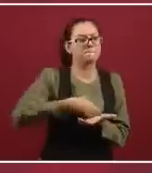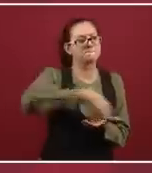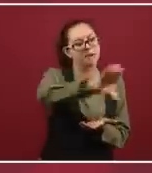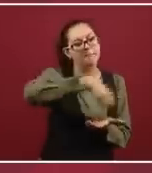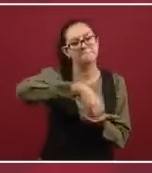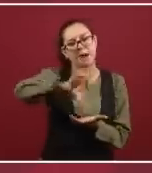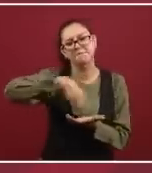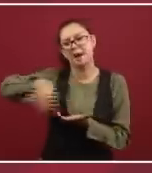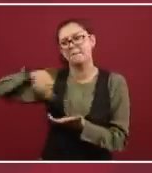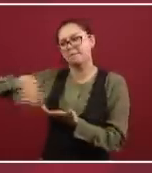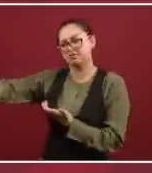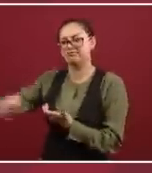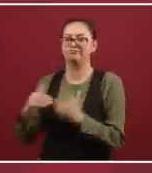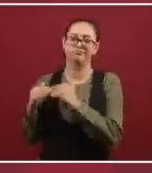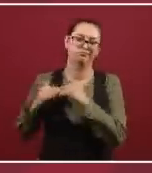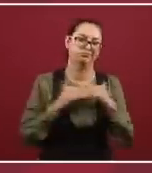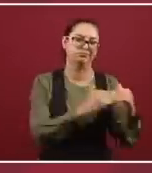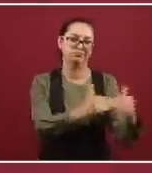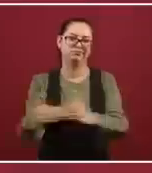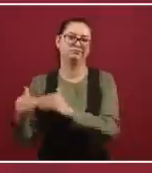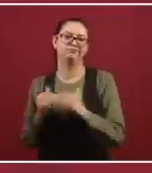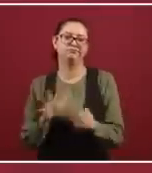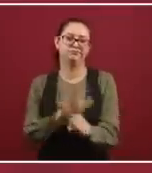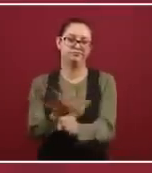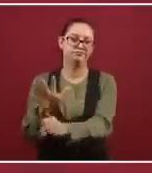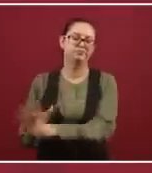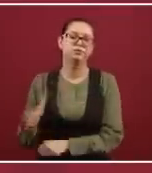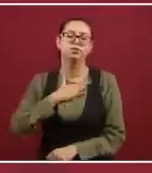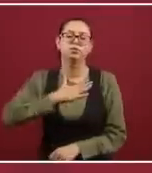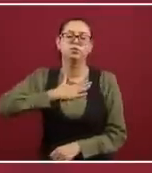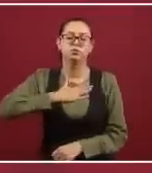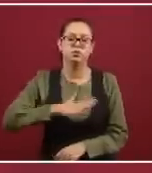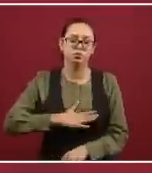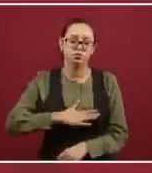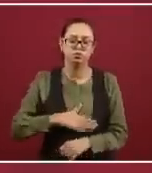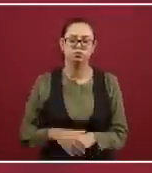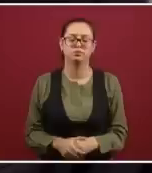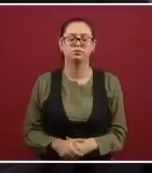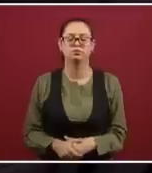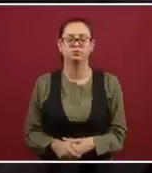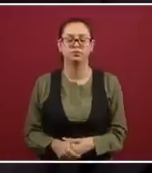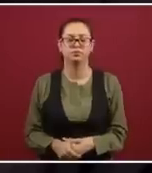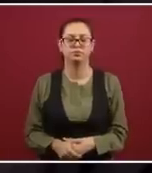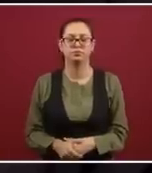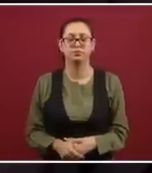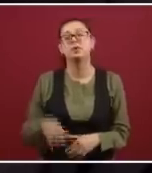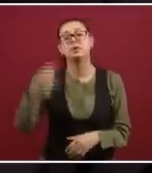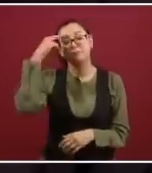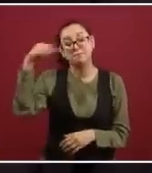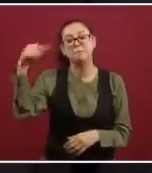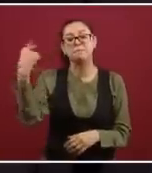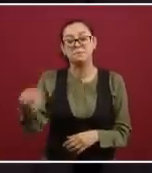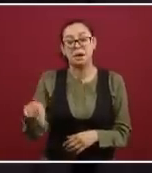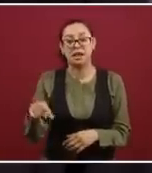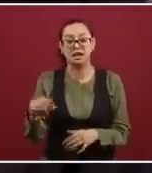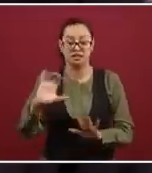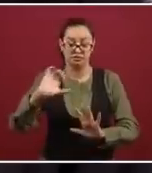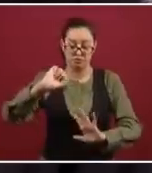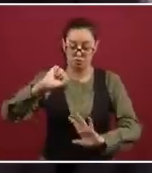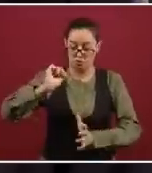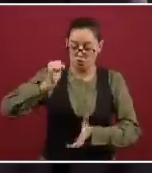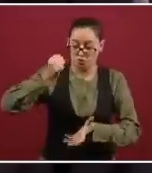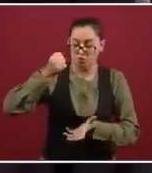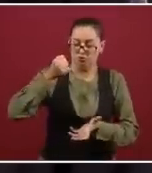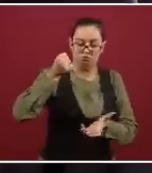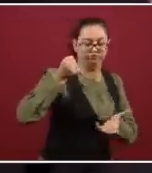se preocupe porque haya una buena distribución de la riqueza para que no se acumule solo